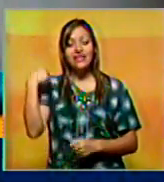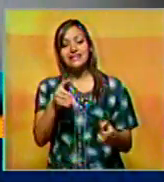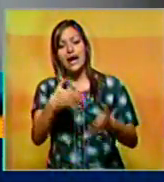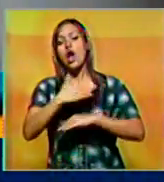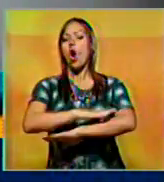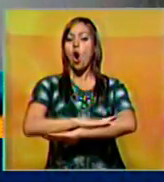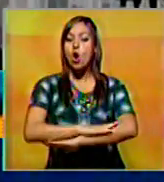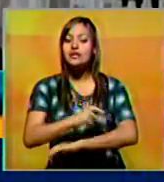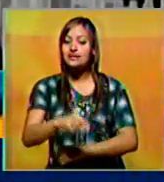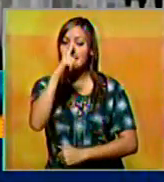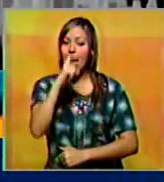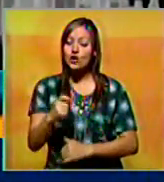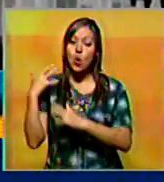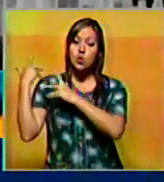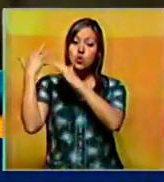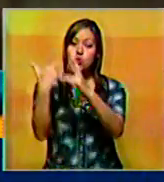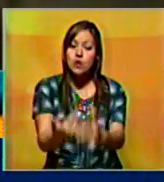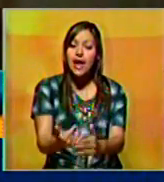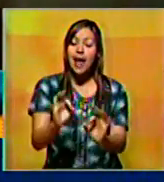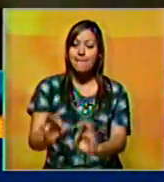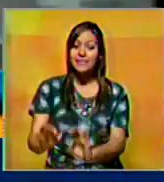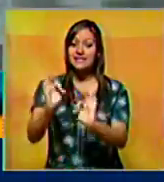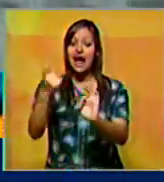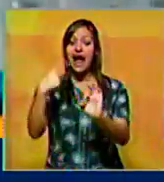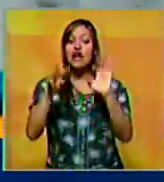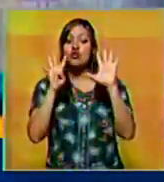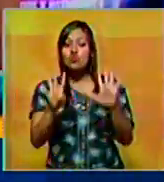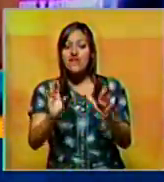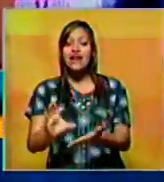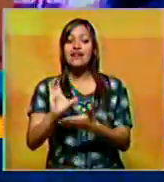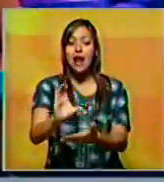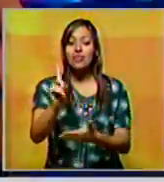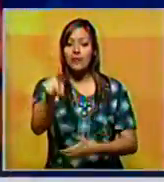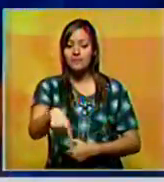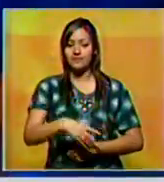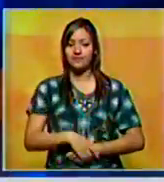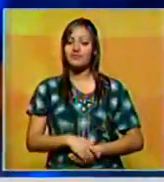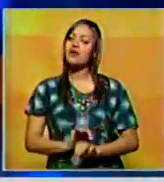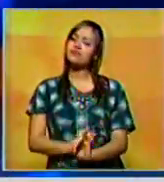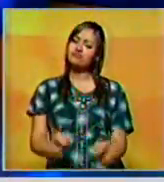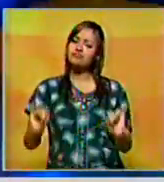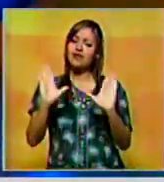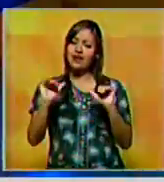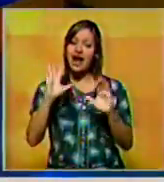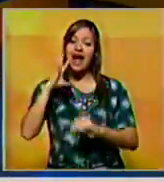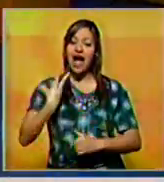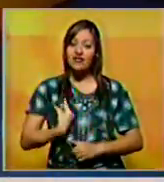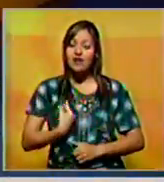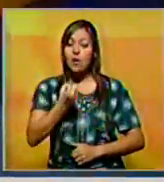Oscar este año y a lo largo de su carrera ha obtenido 9 Grammys. Momento de despedir Estrenos Estrellas. Soy